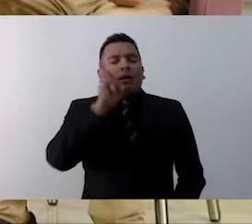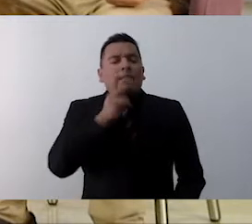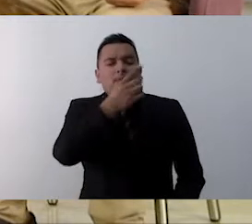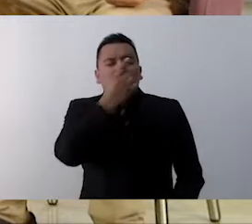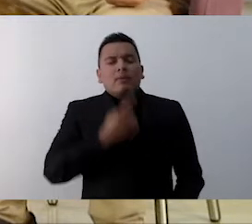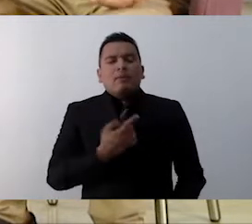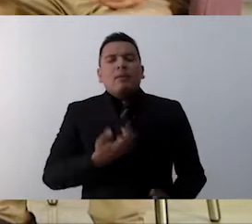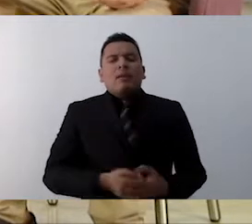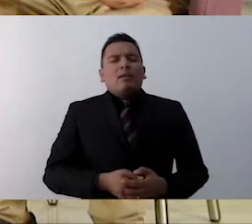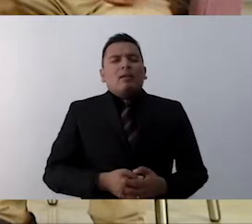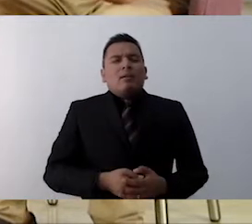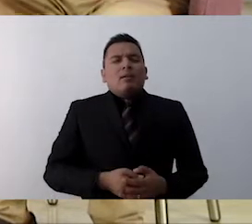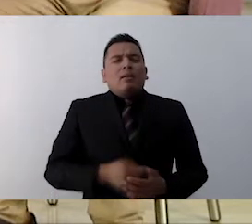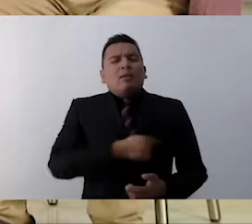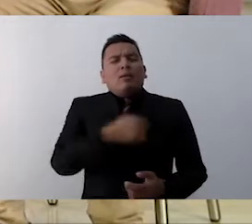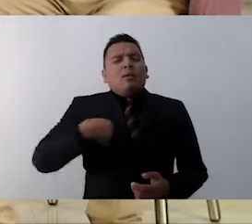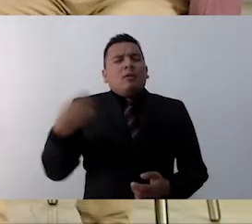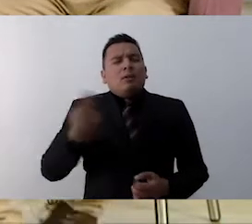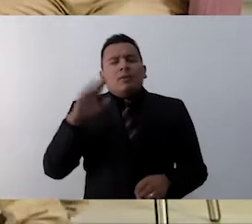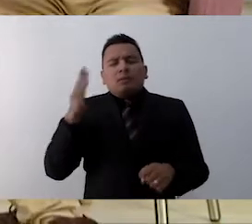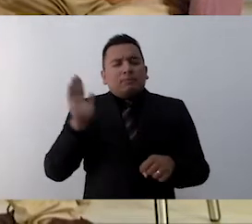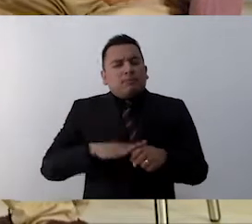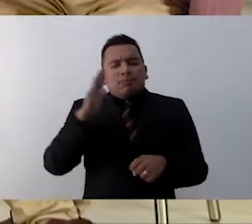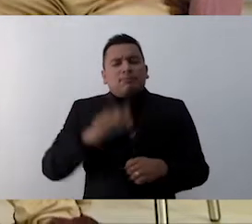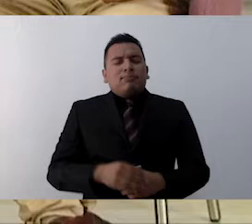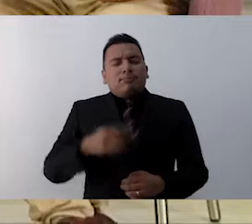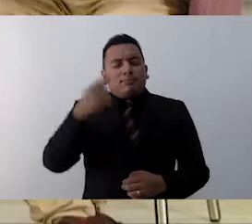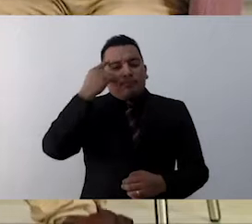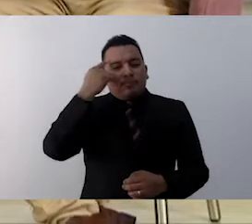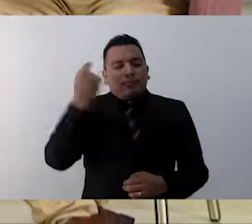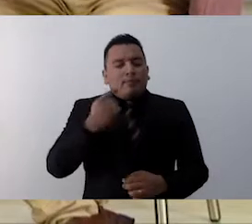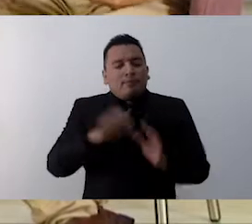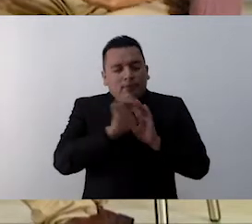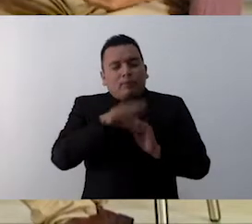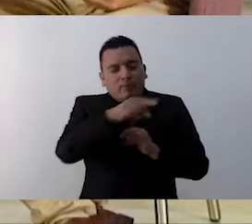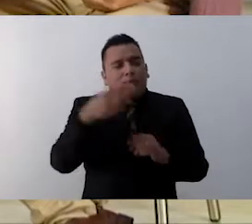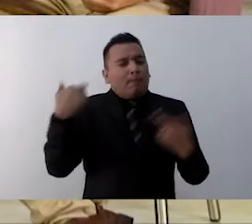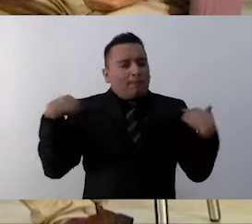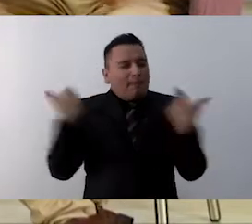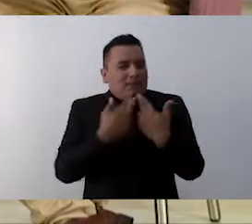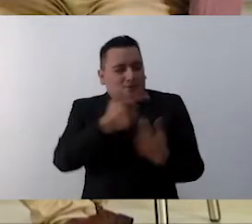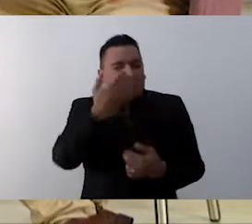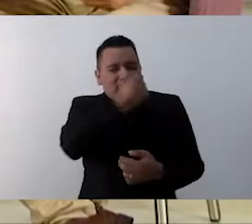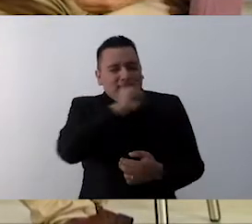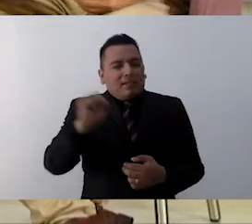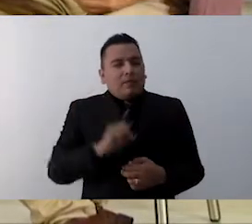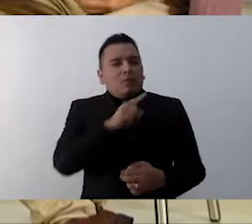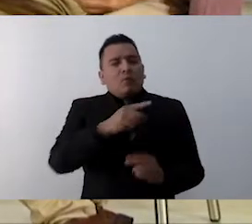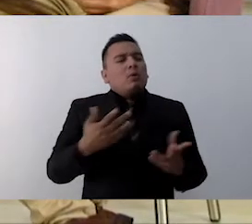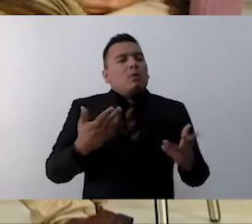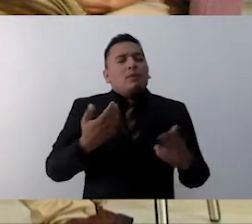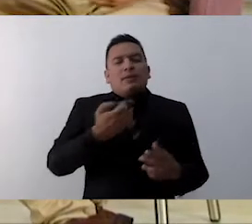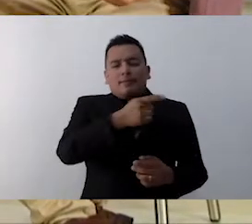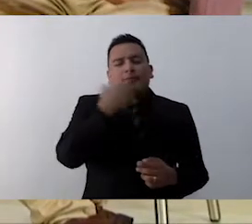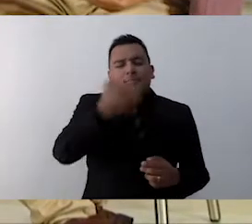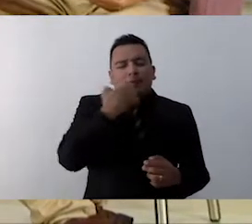pudiera platicar qué tanto tenemos que hacer desde su punto de vista como un académico, como alguien que trabaja en las